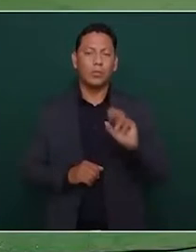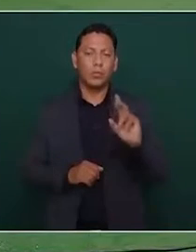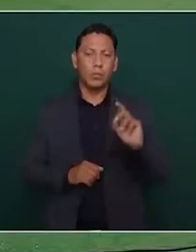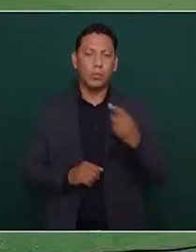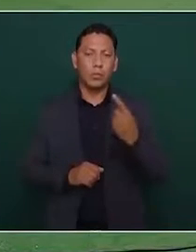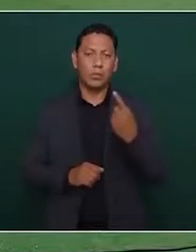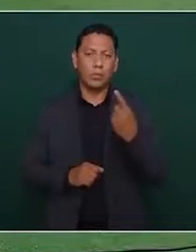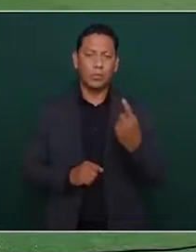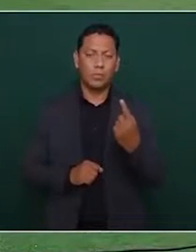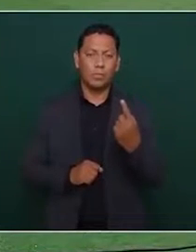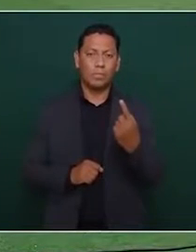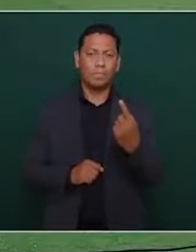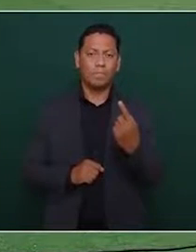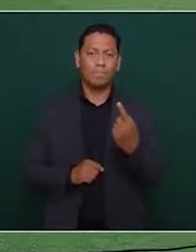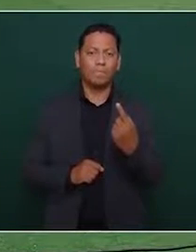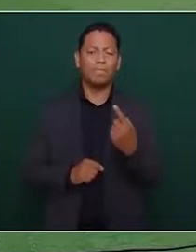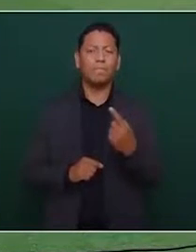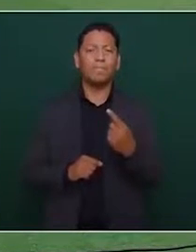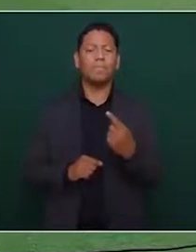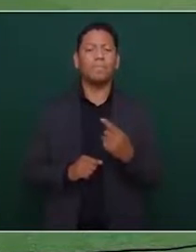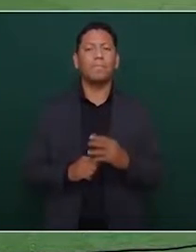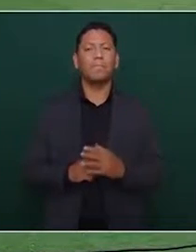52.31.